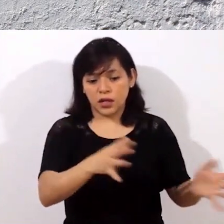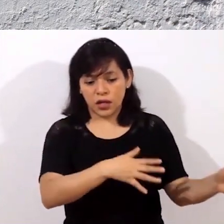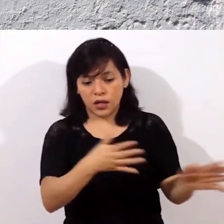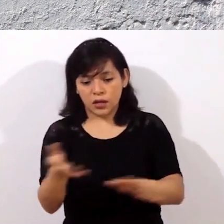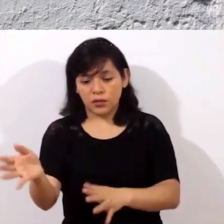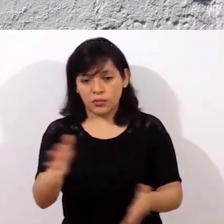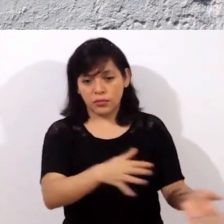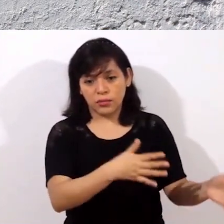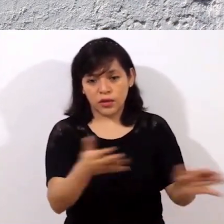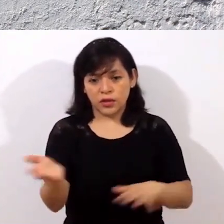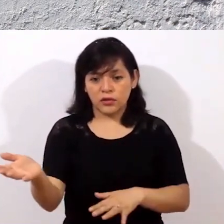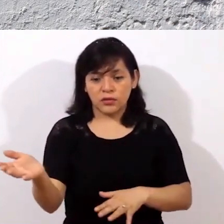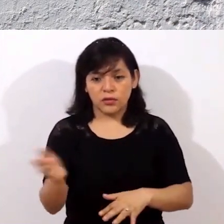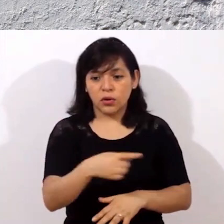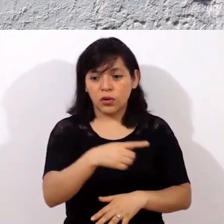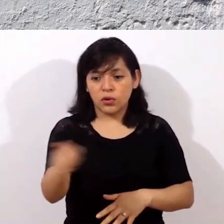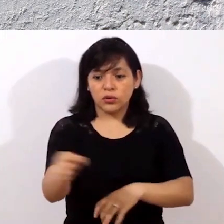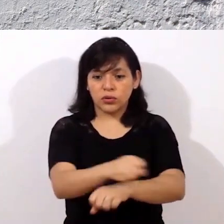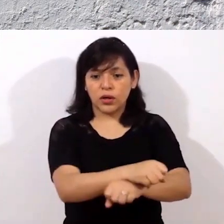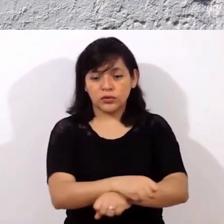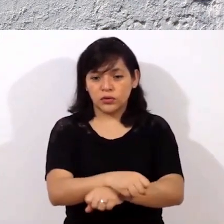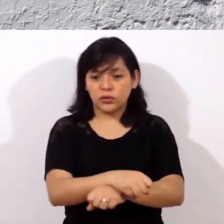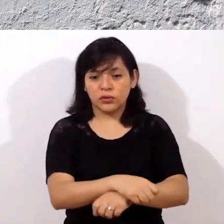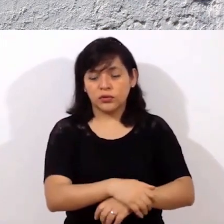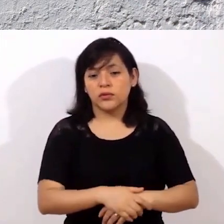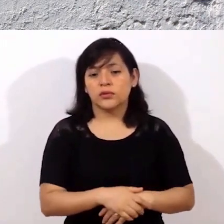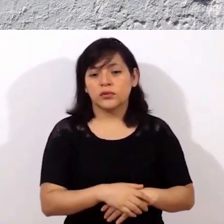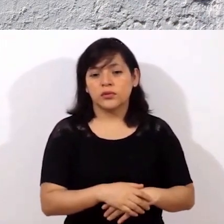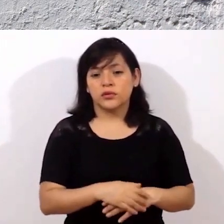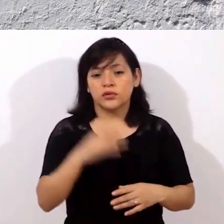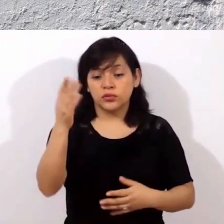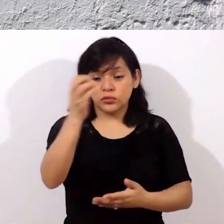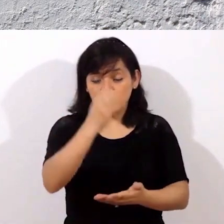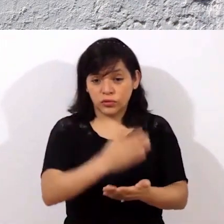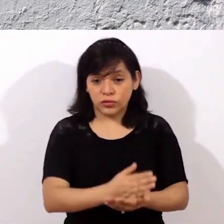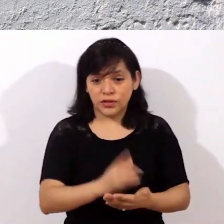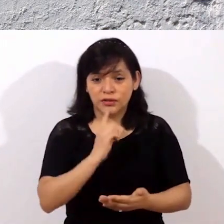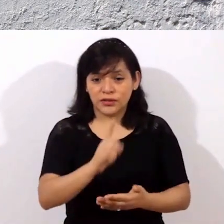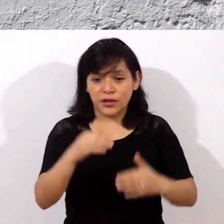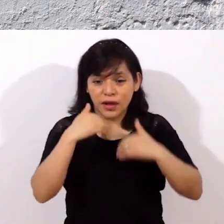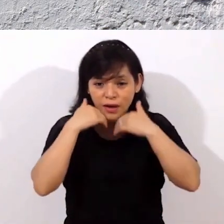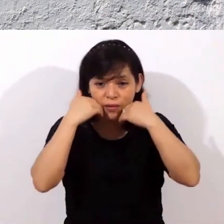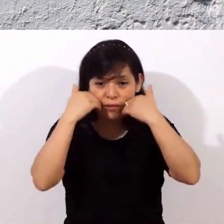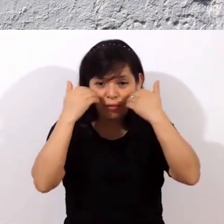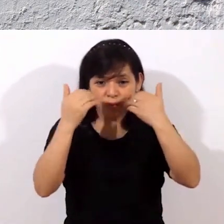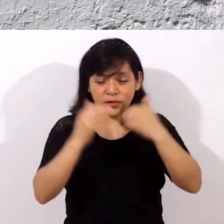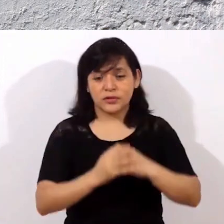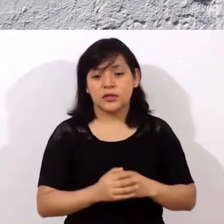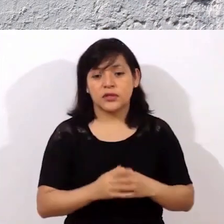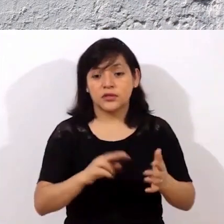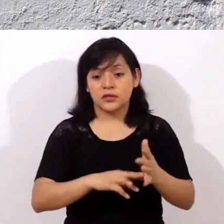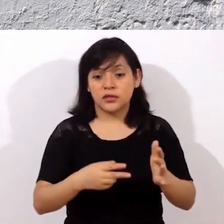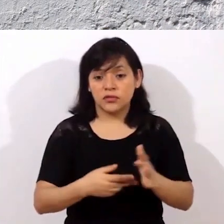sus sacrificios serán avergonzados. Está hablando de que vendría en adelante un tiempo,